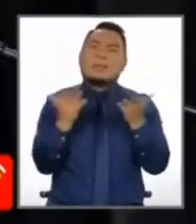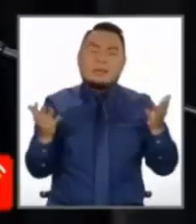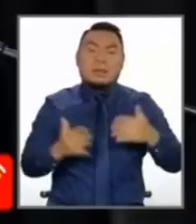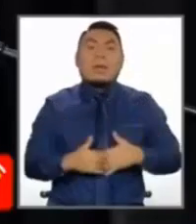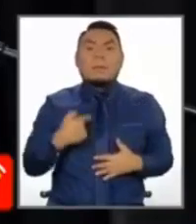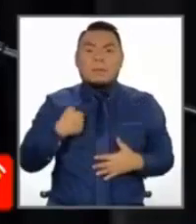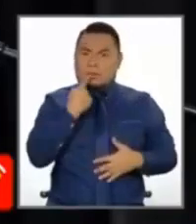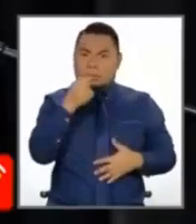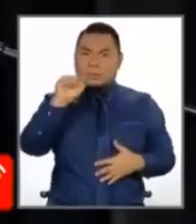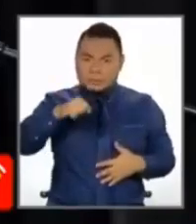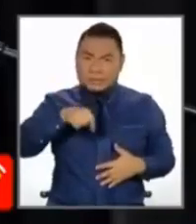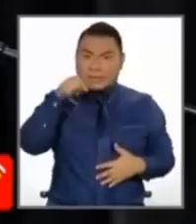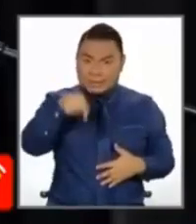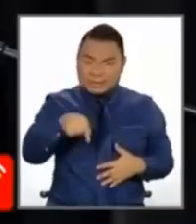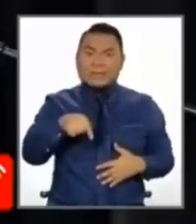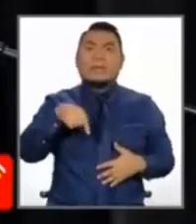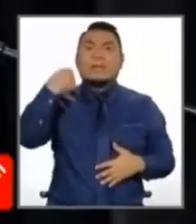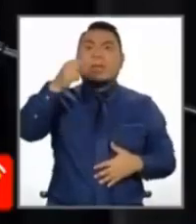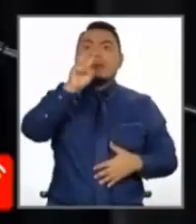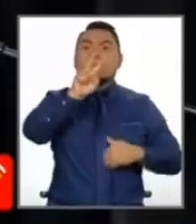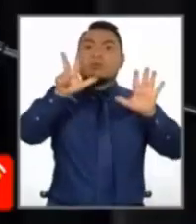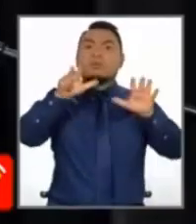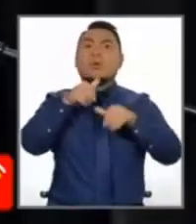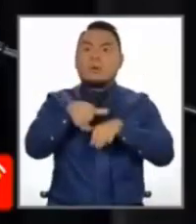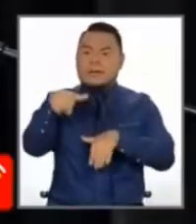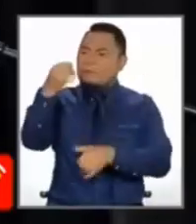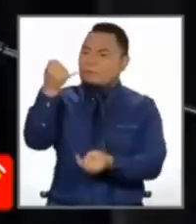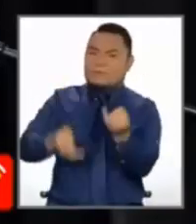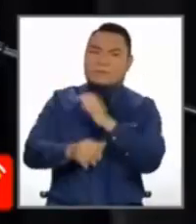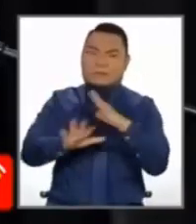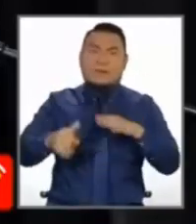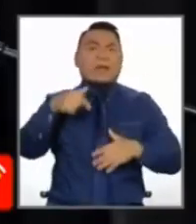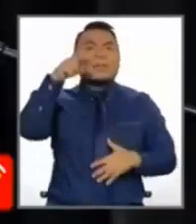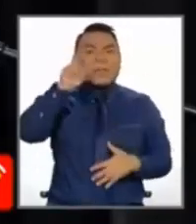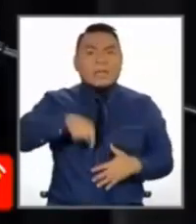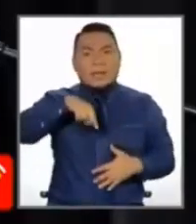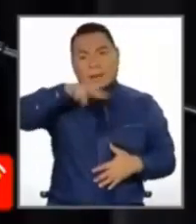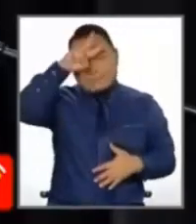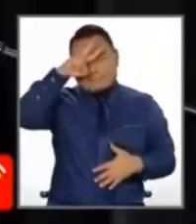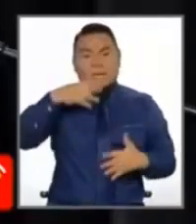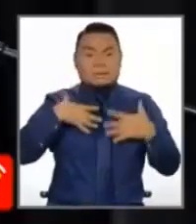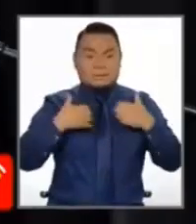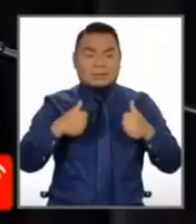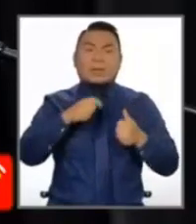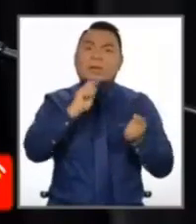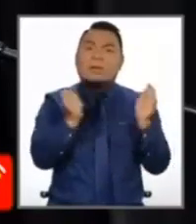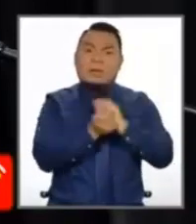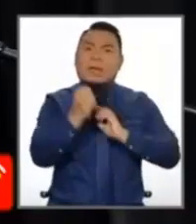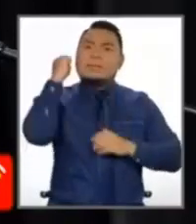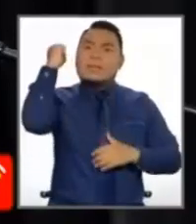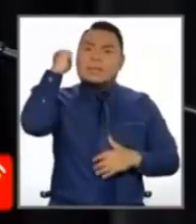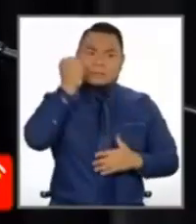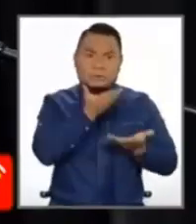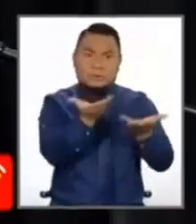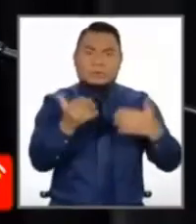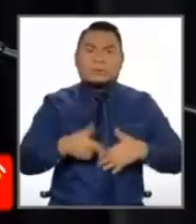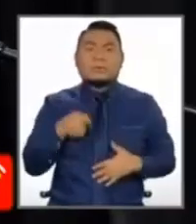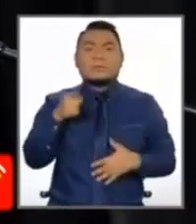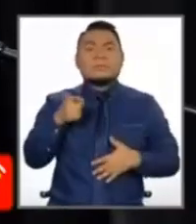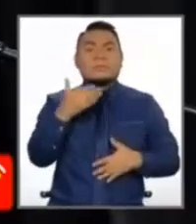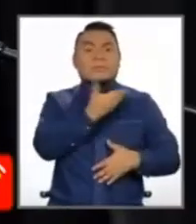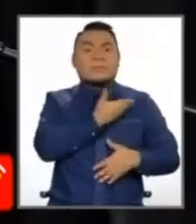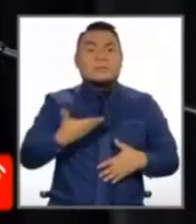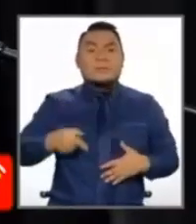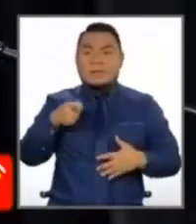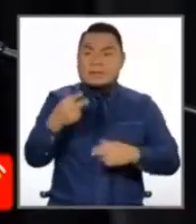decir que el 28 de julio esto se termina, que necesitamos convertir en nuestro país la salud en un verdadero derecho, en lograr que el Estado